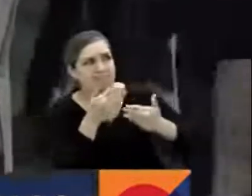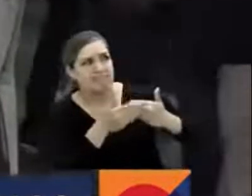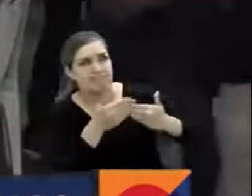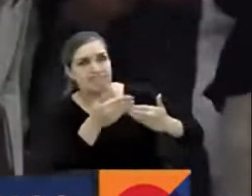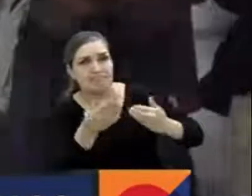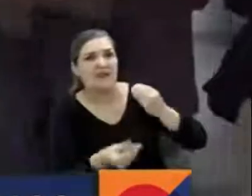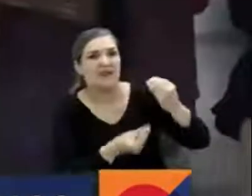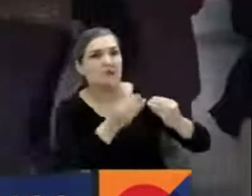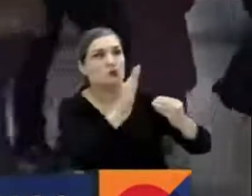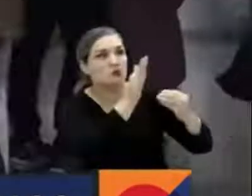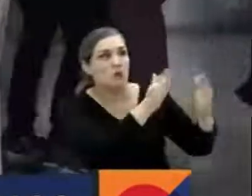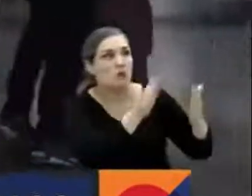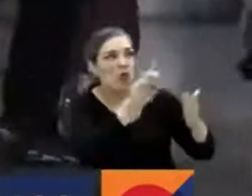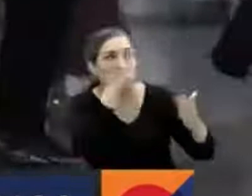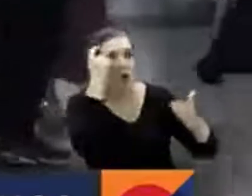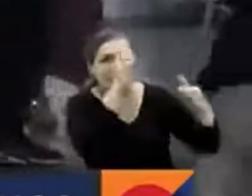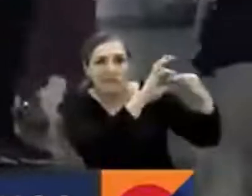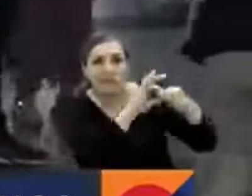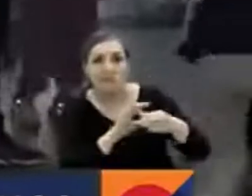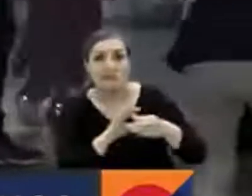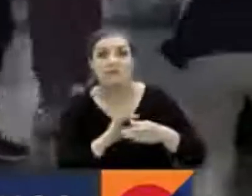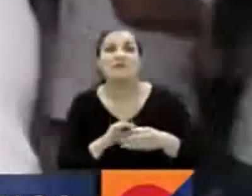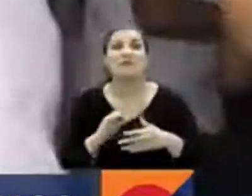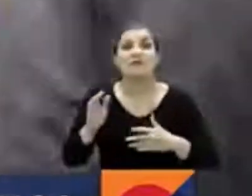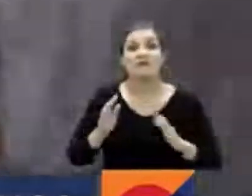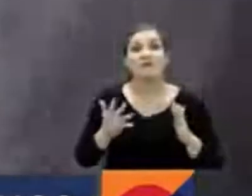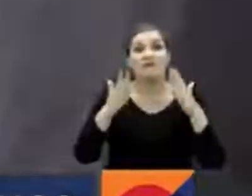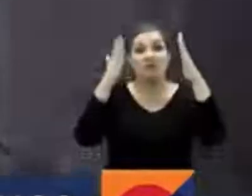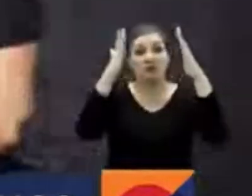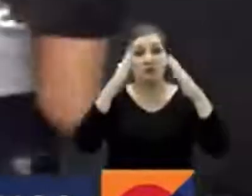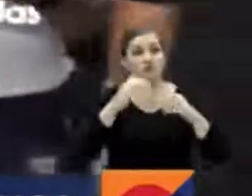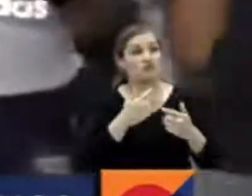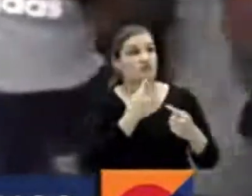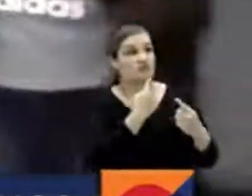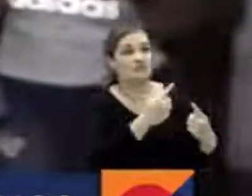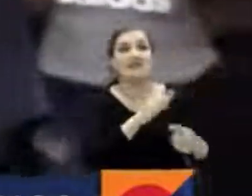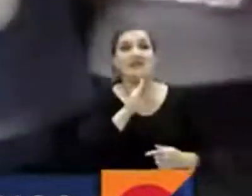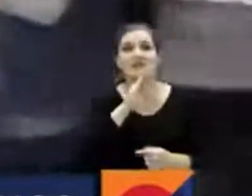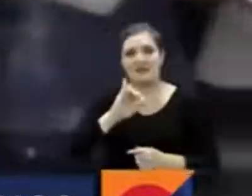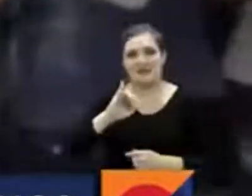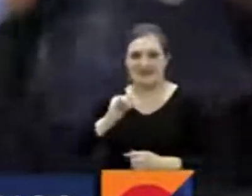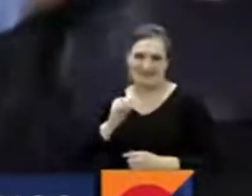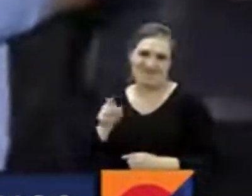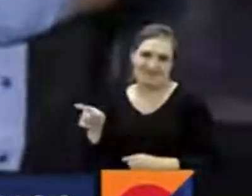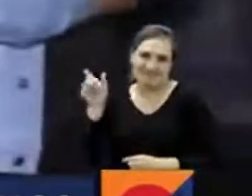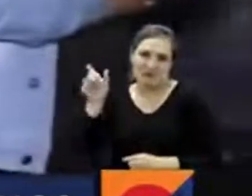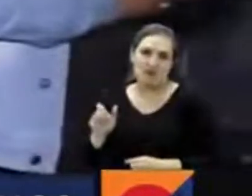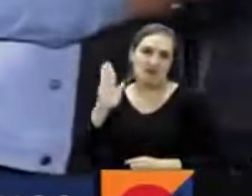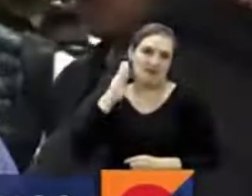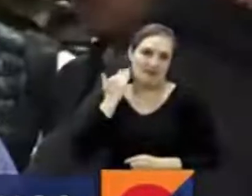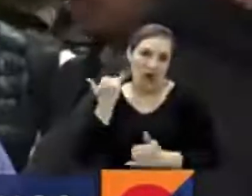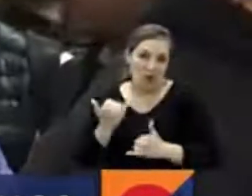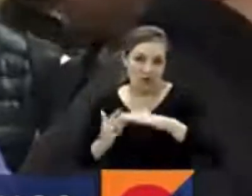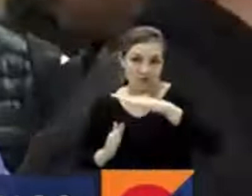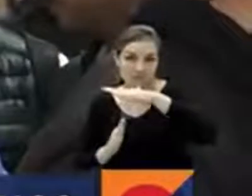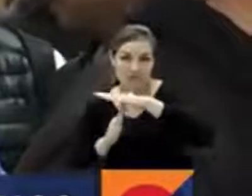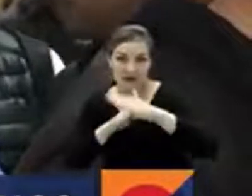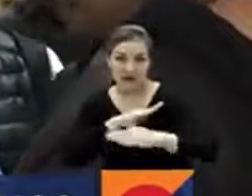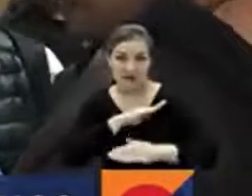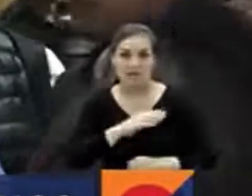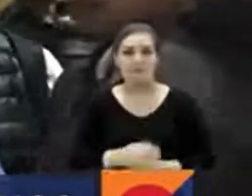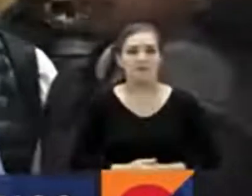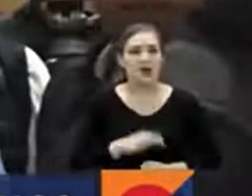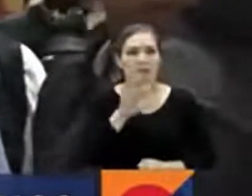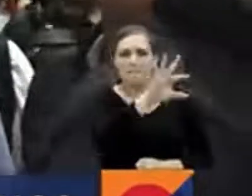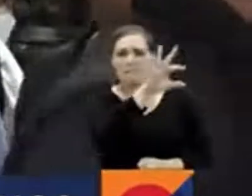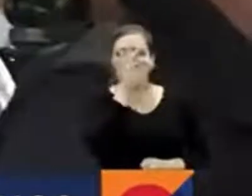plan de gobierno. Quien sí lo felicitó fue el actual alcalde suspendido, Daniel Quintero. Lo escuchamos. Se ha elegido un